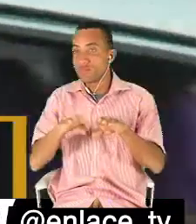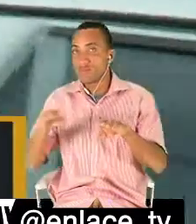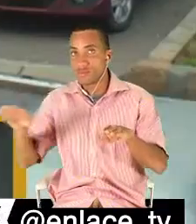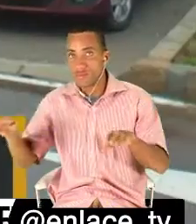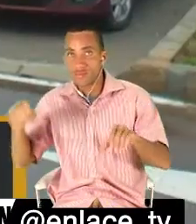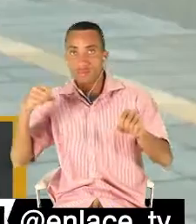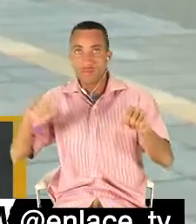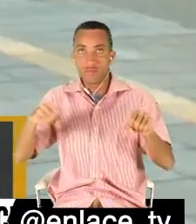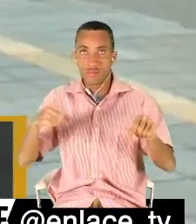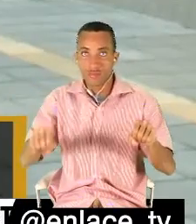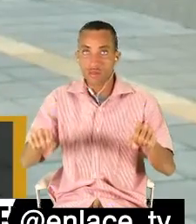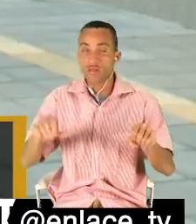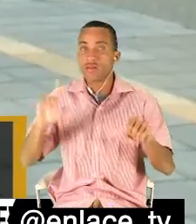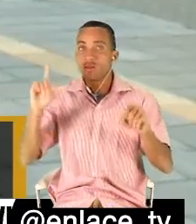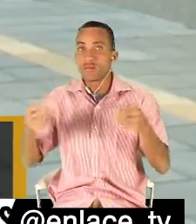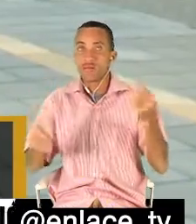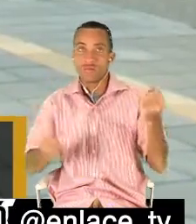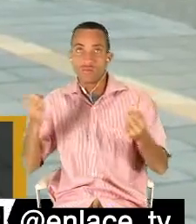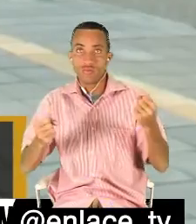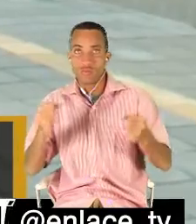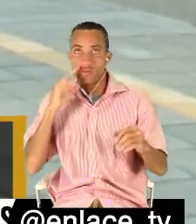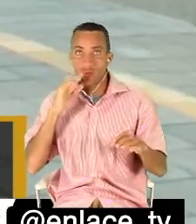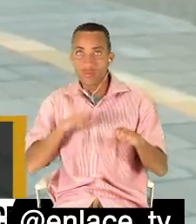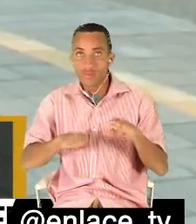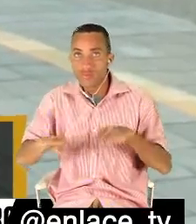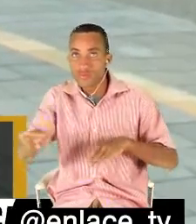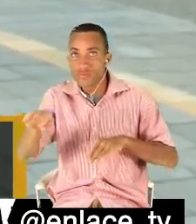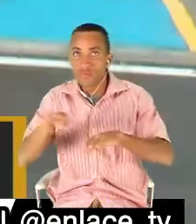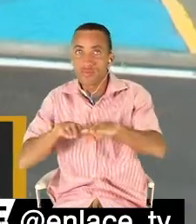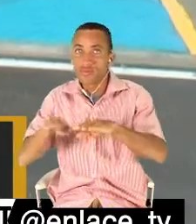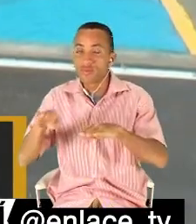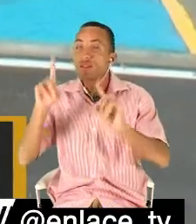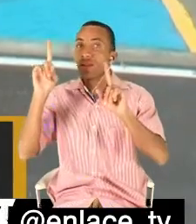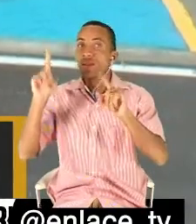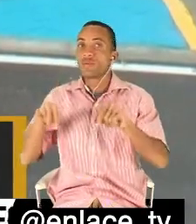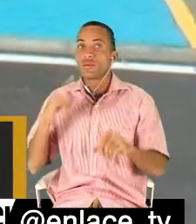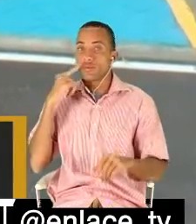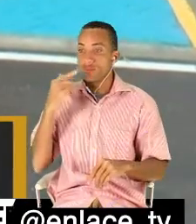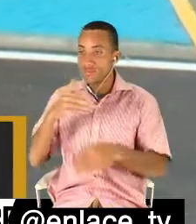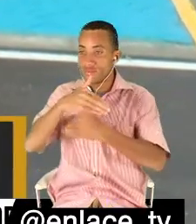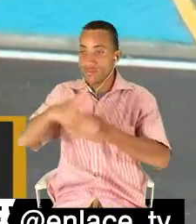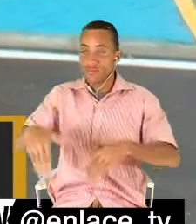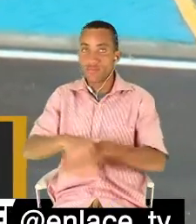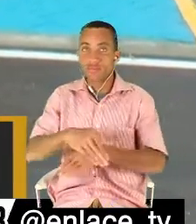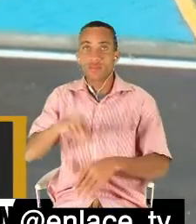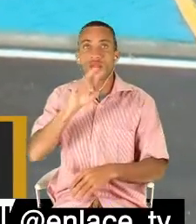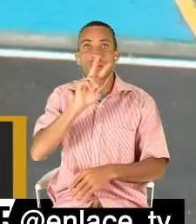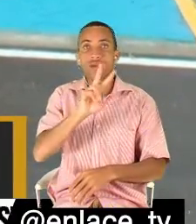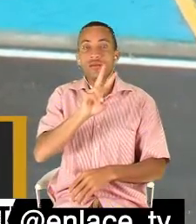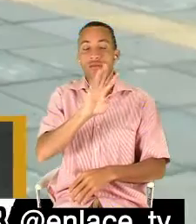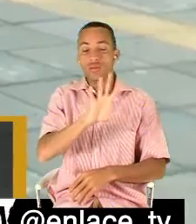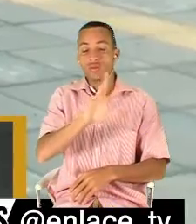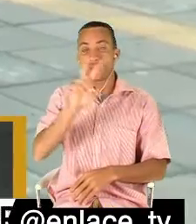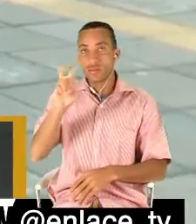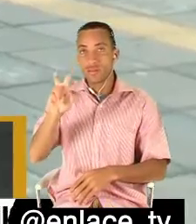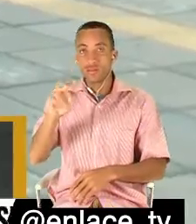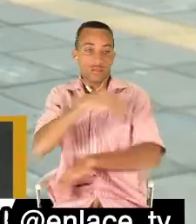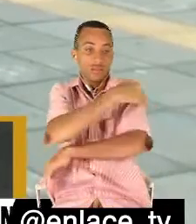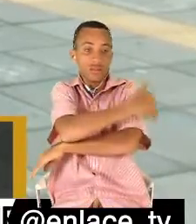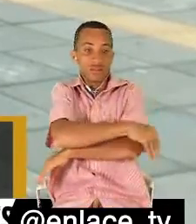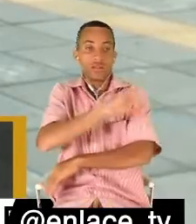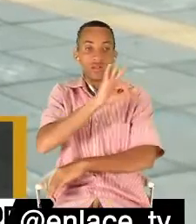y vehículos, vía pavimentada y bicicletero, entre otros, cuenta la calle 57 entre carreras 28 y 31